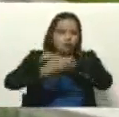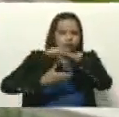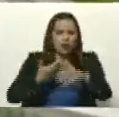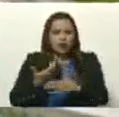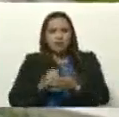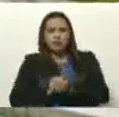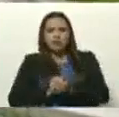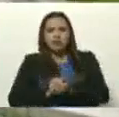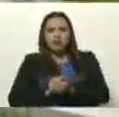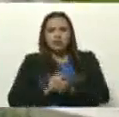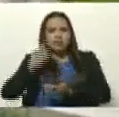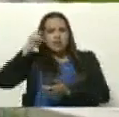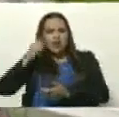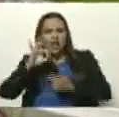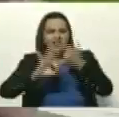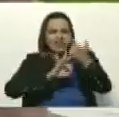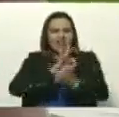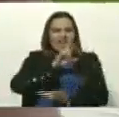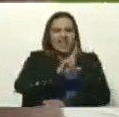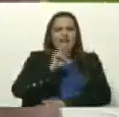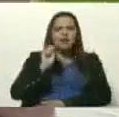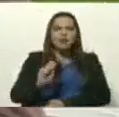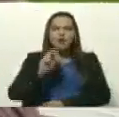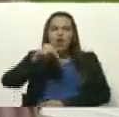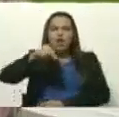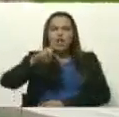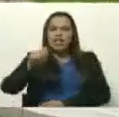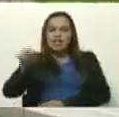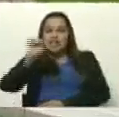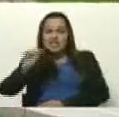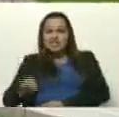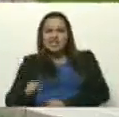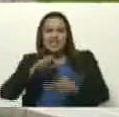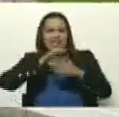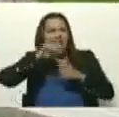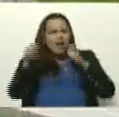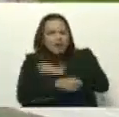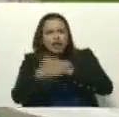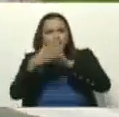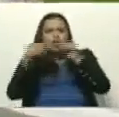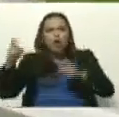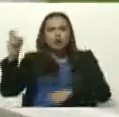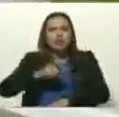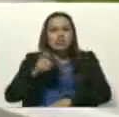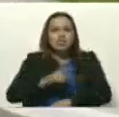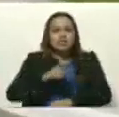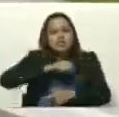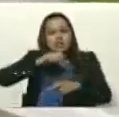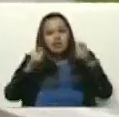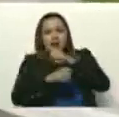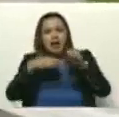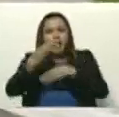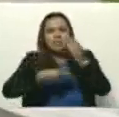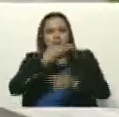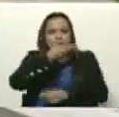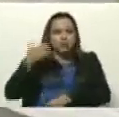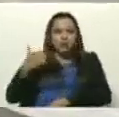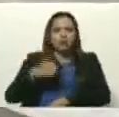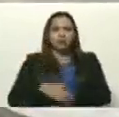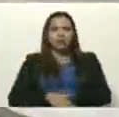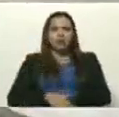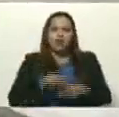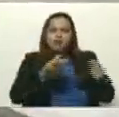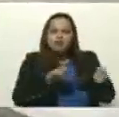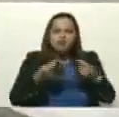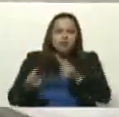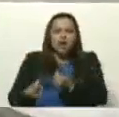del marco de las 3r punto next cambiar todo lo que haya que cambiar para hacerlo mejor para activar